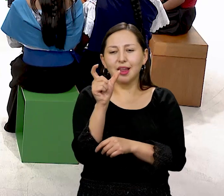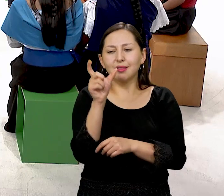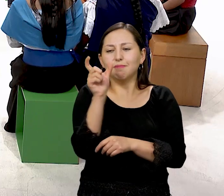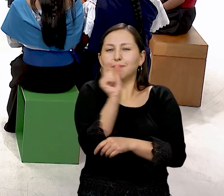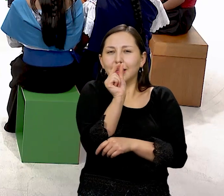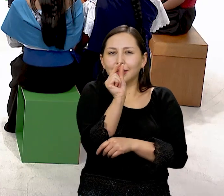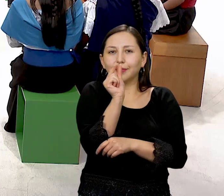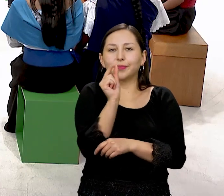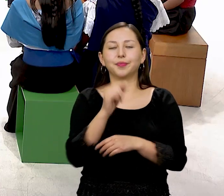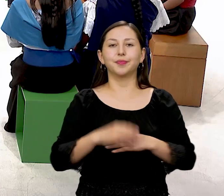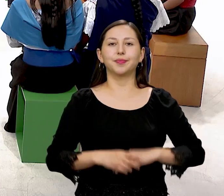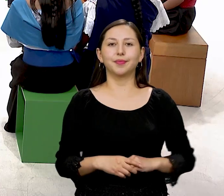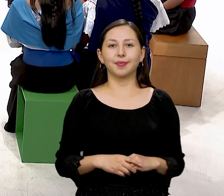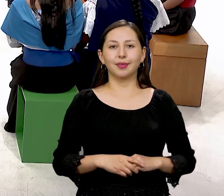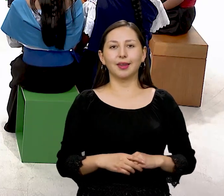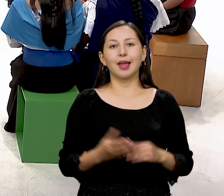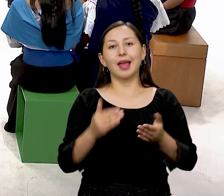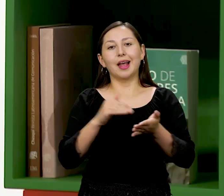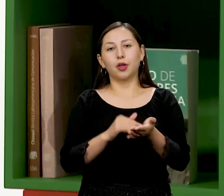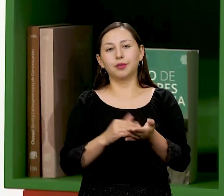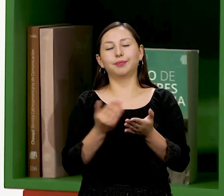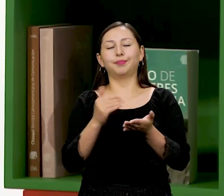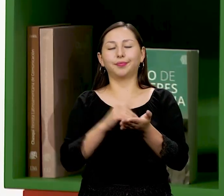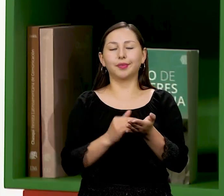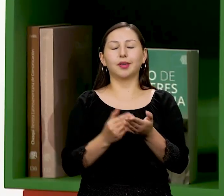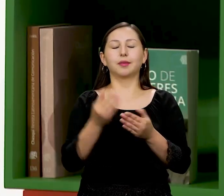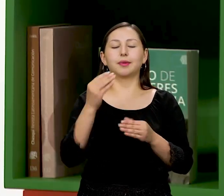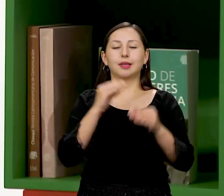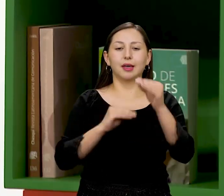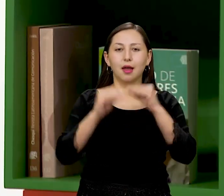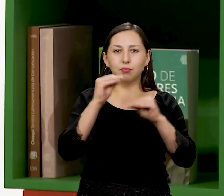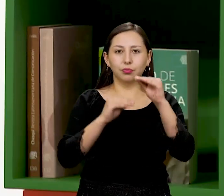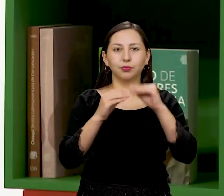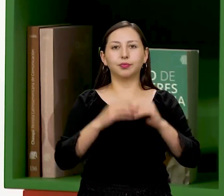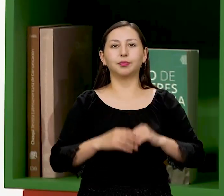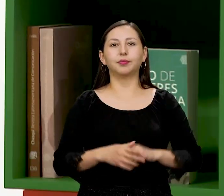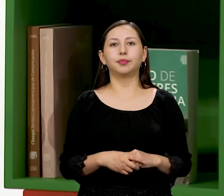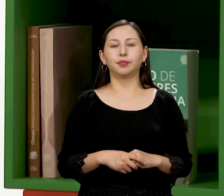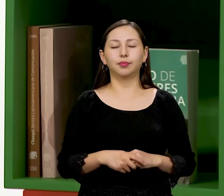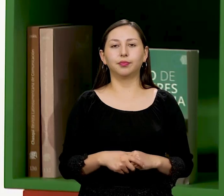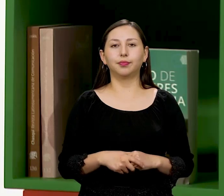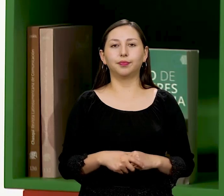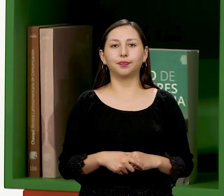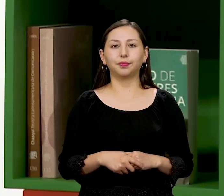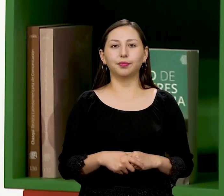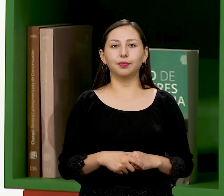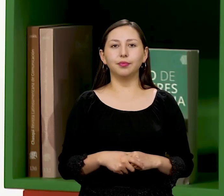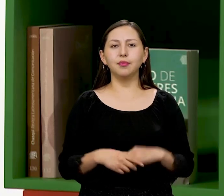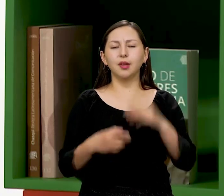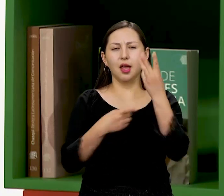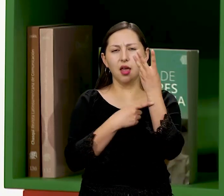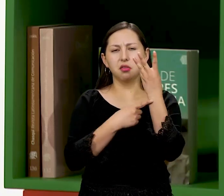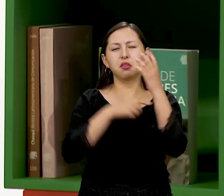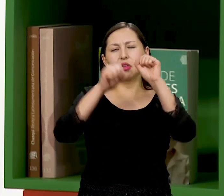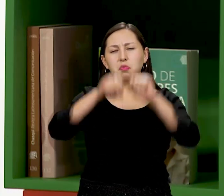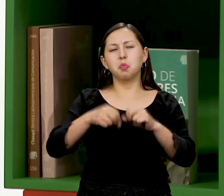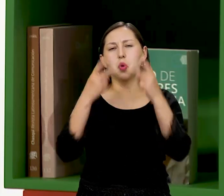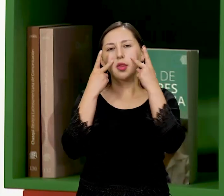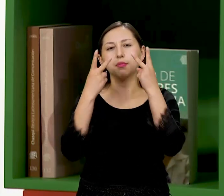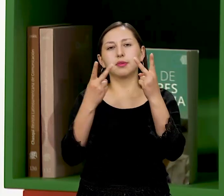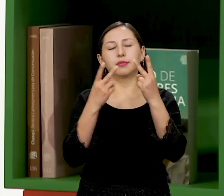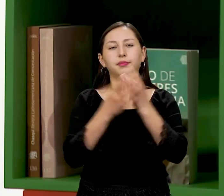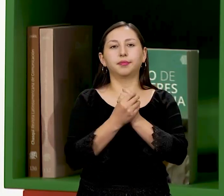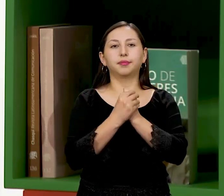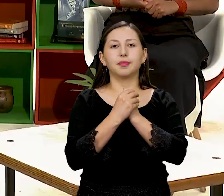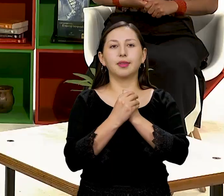tamaños y número de vainas. Entonces, se lo puede replicar, está disponible en la web, se lo puede replicar. Y ahora aquí